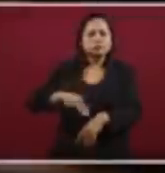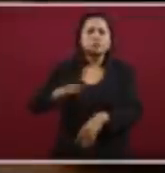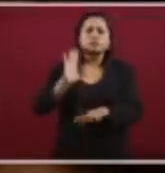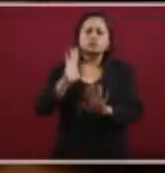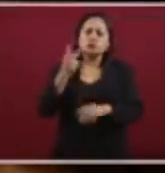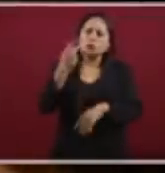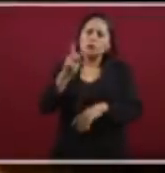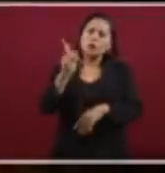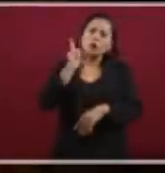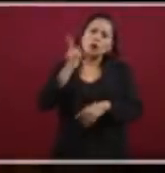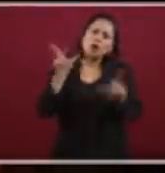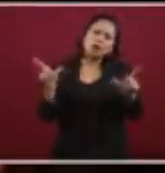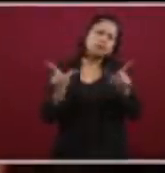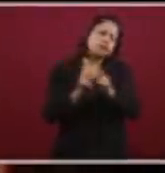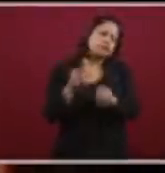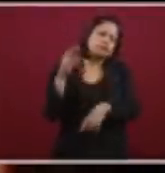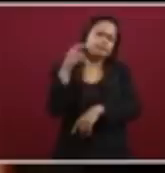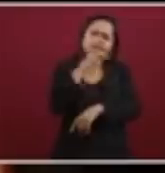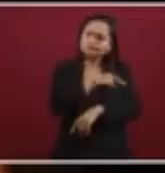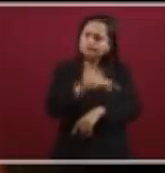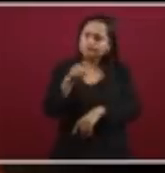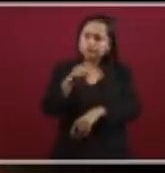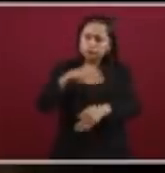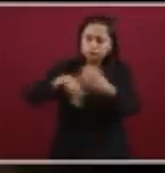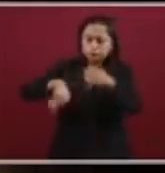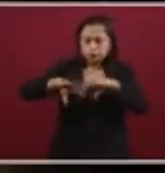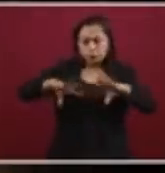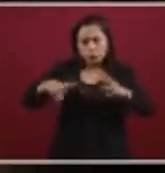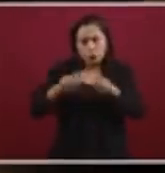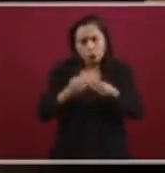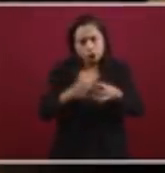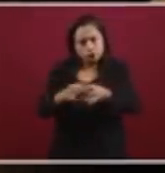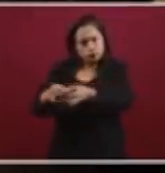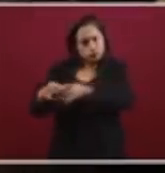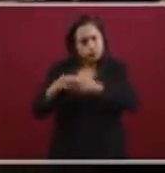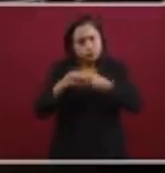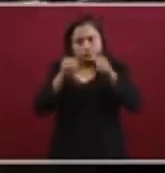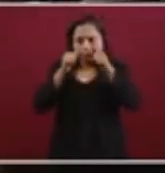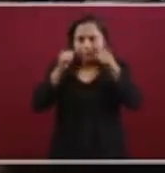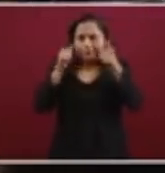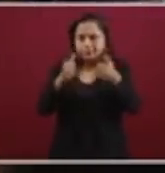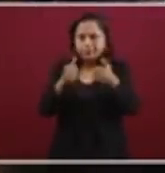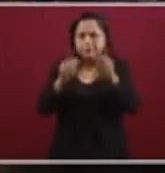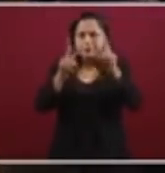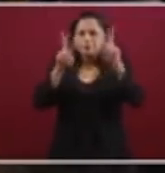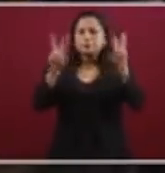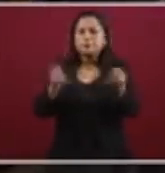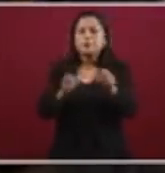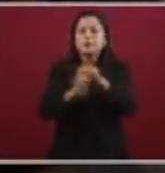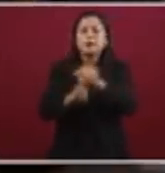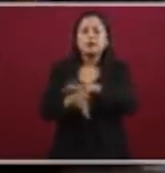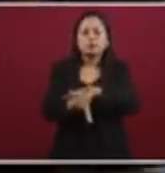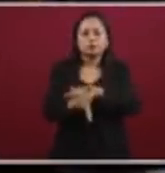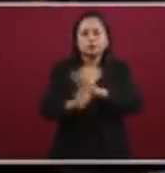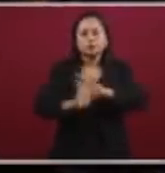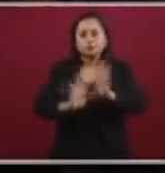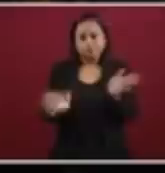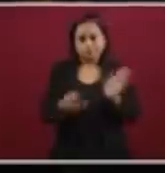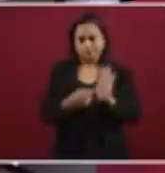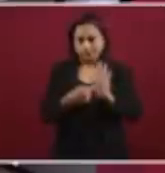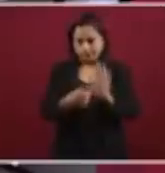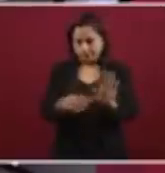pues muy bien este es el caso yo tenga para vamos a continuar con